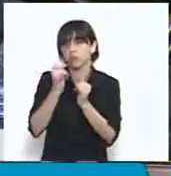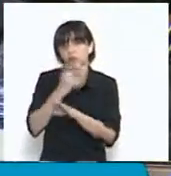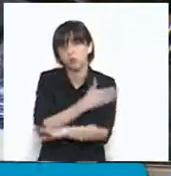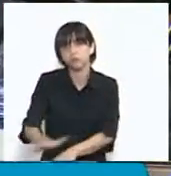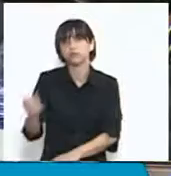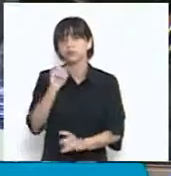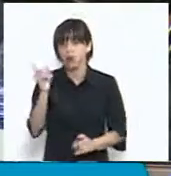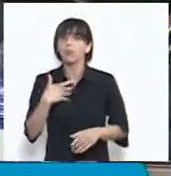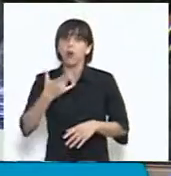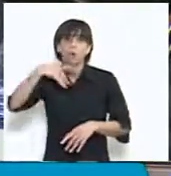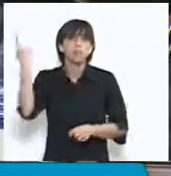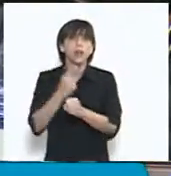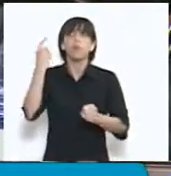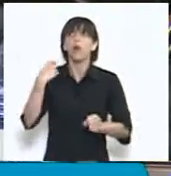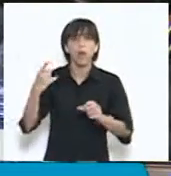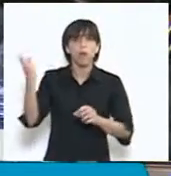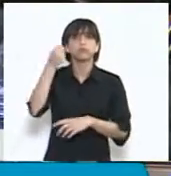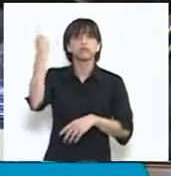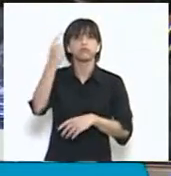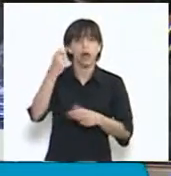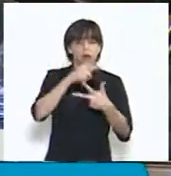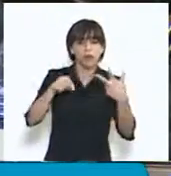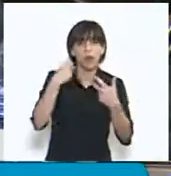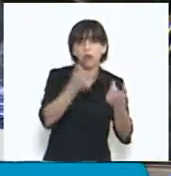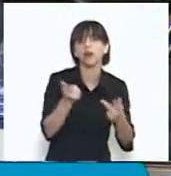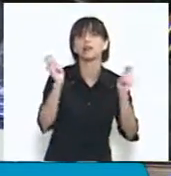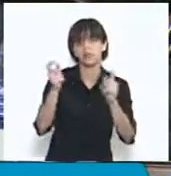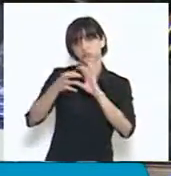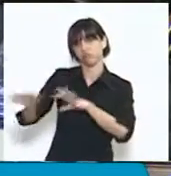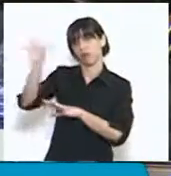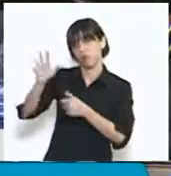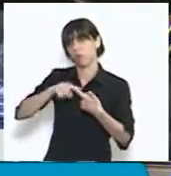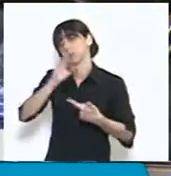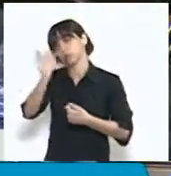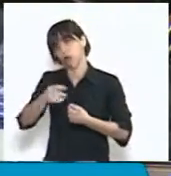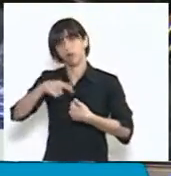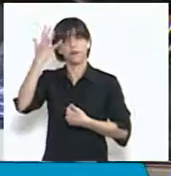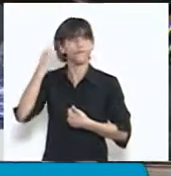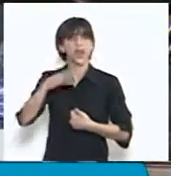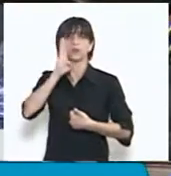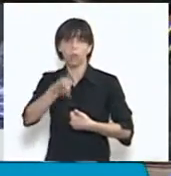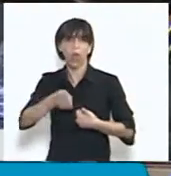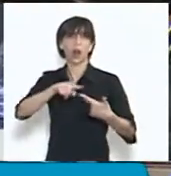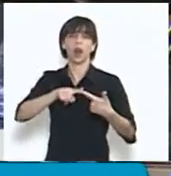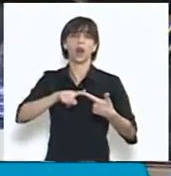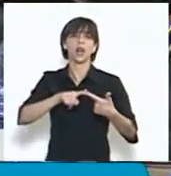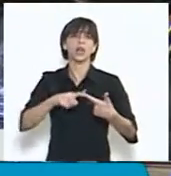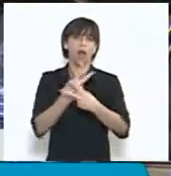primero los países europeos. Todos lo conocen, en Francia, en Bélgica, en